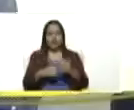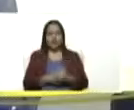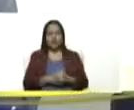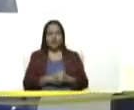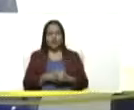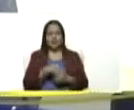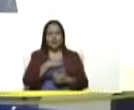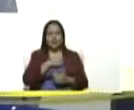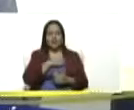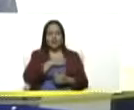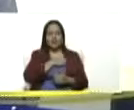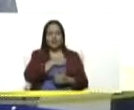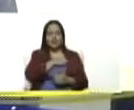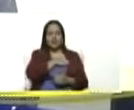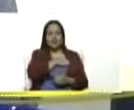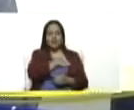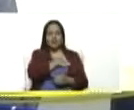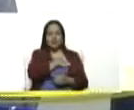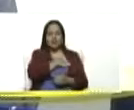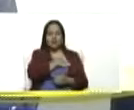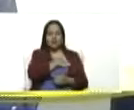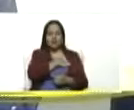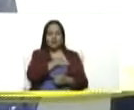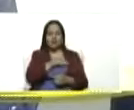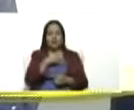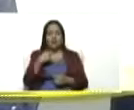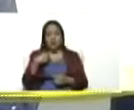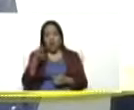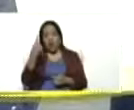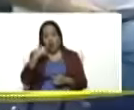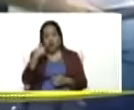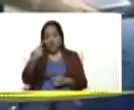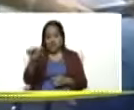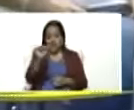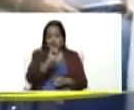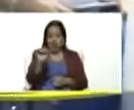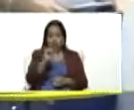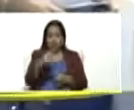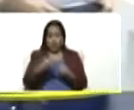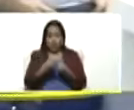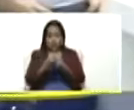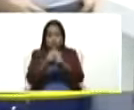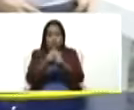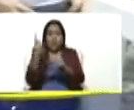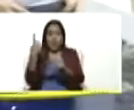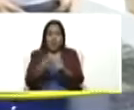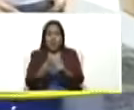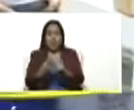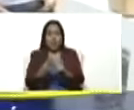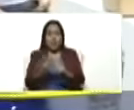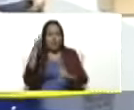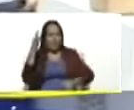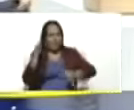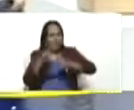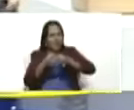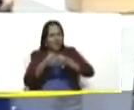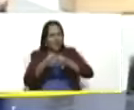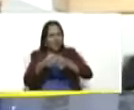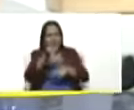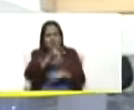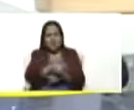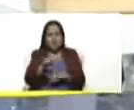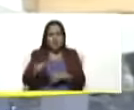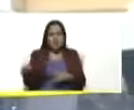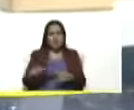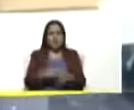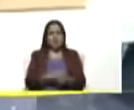Por eso es que yo digo, Castro Soteldo, te decía ayer en el carro, tenemos que tener fe en la gente.